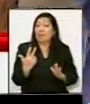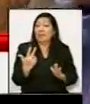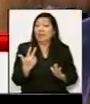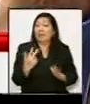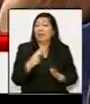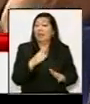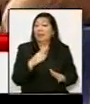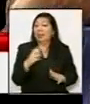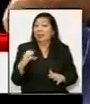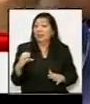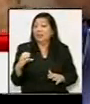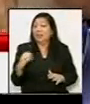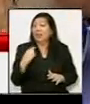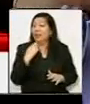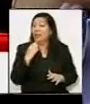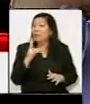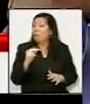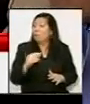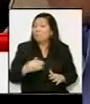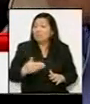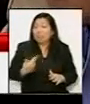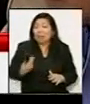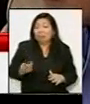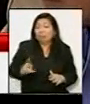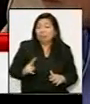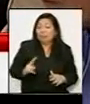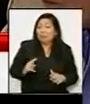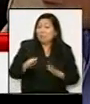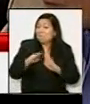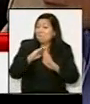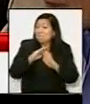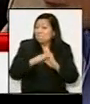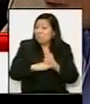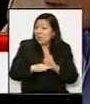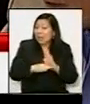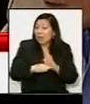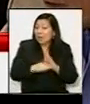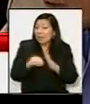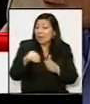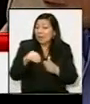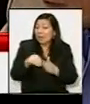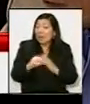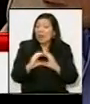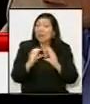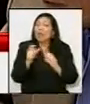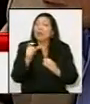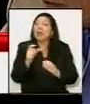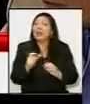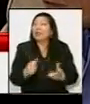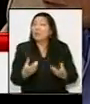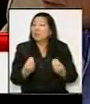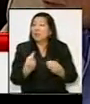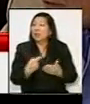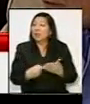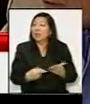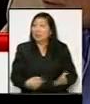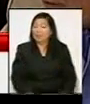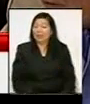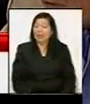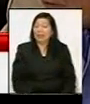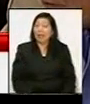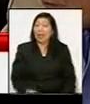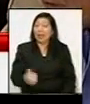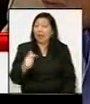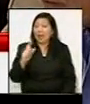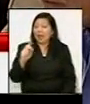artículo 100 en el que se decía que no se podía ni aumentar ni disminuir los términos planteados por el congreso porque había ocurrido que alan